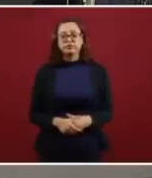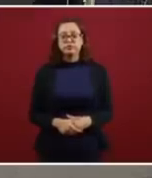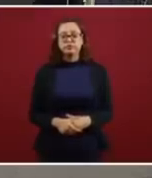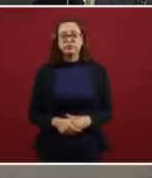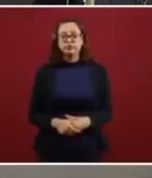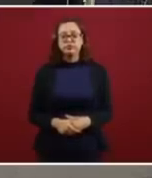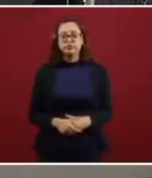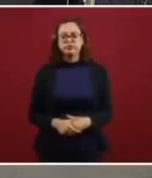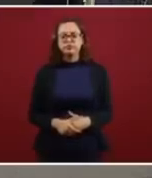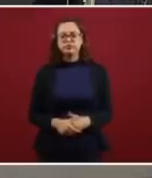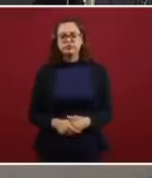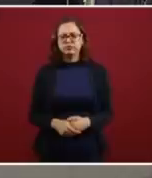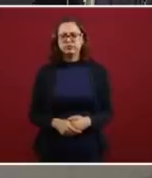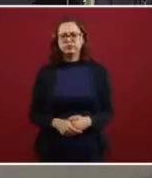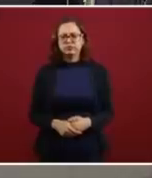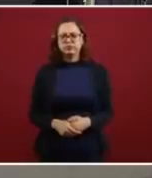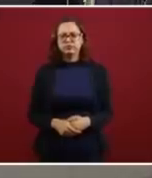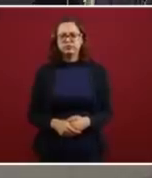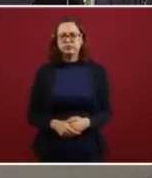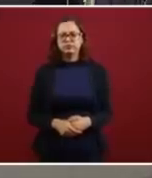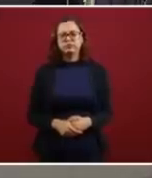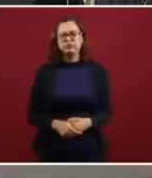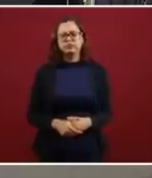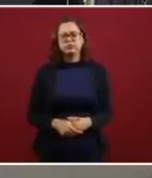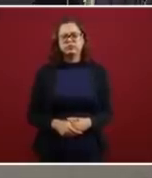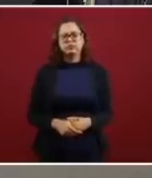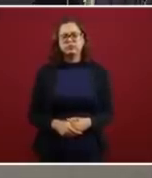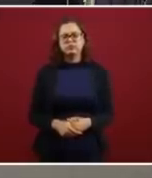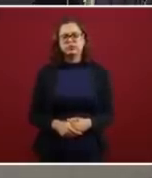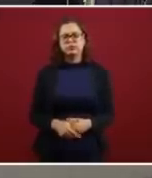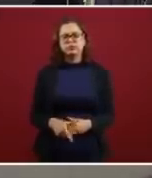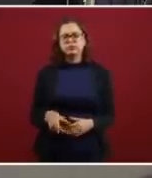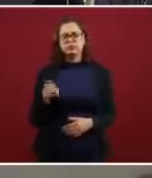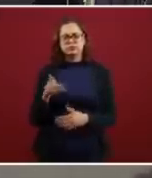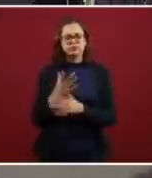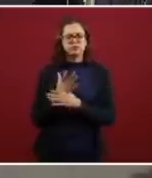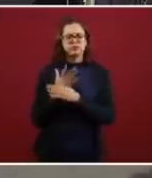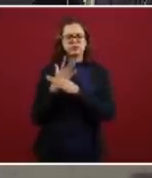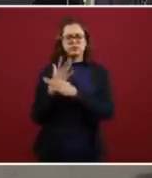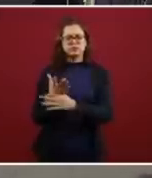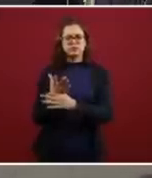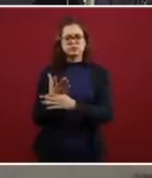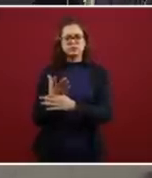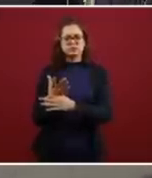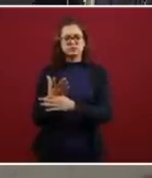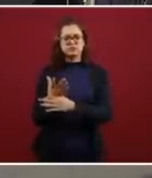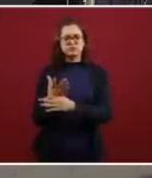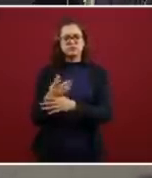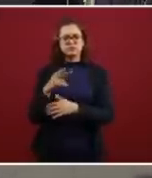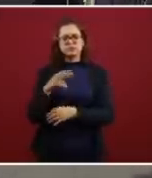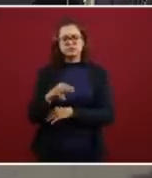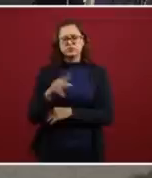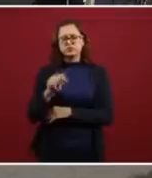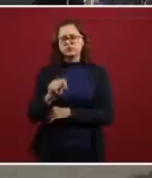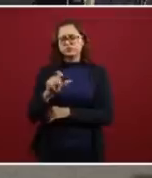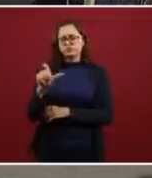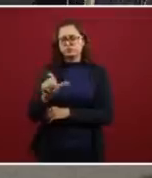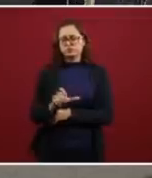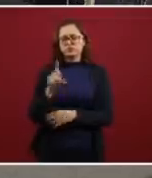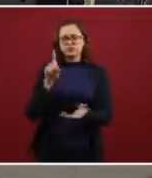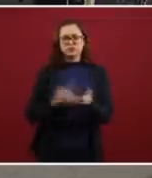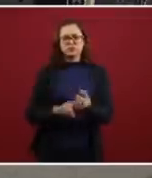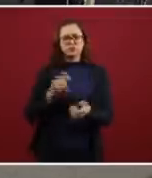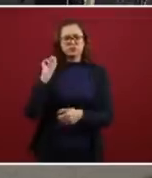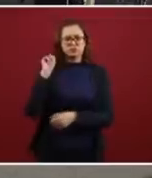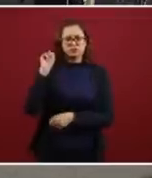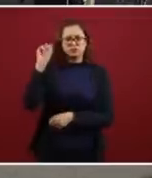Y el líder de los telefonistas también reportaba que, reportan que eso está pasando en Notimex con el sindicato,